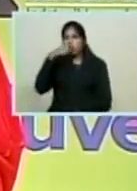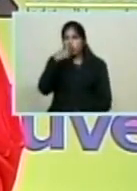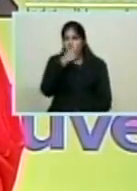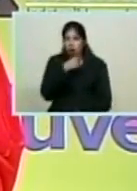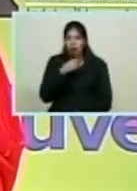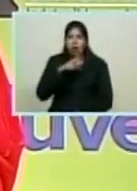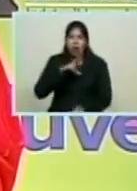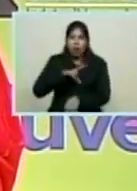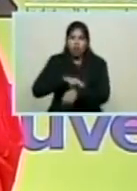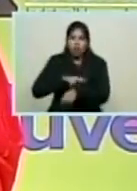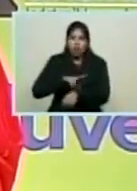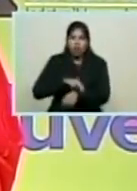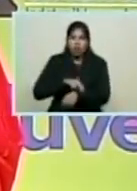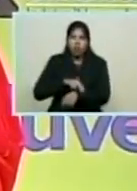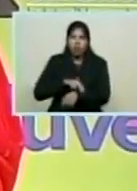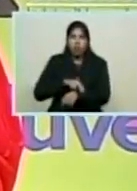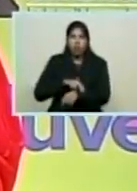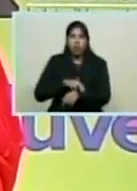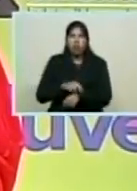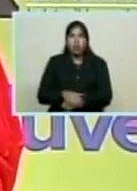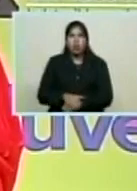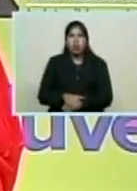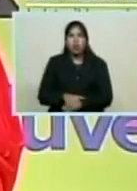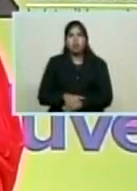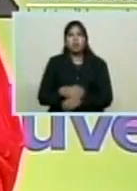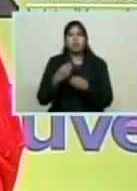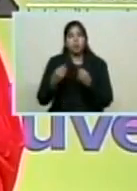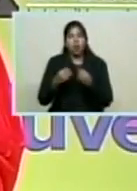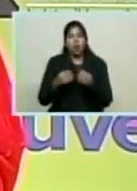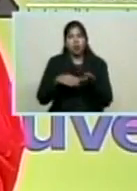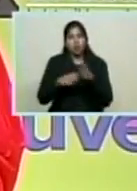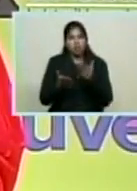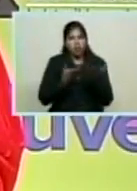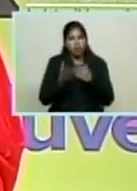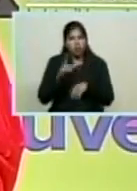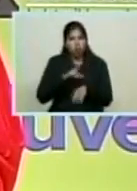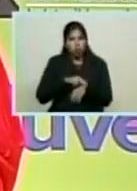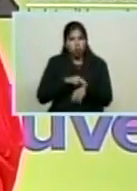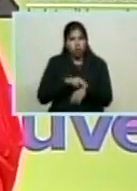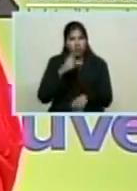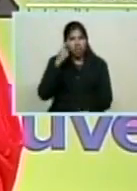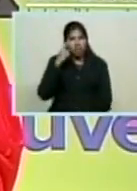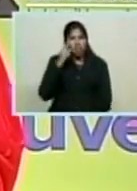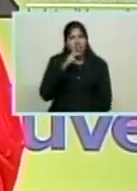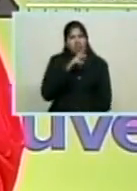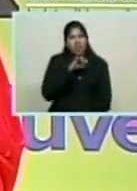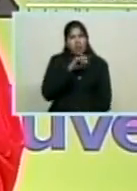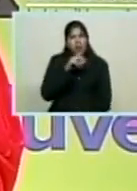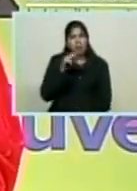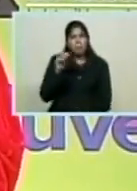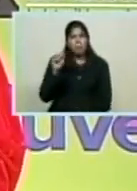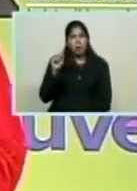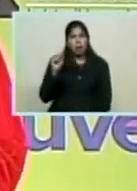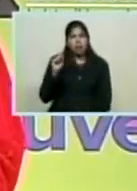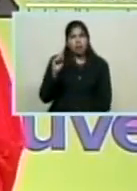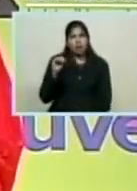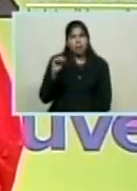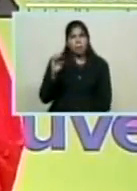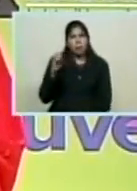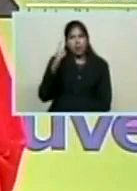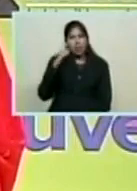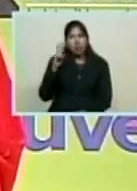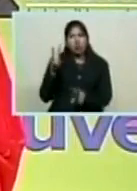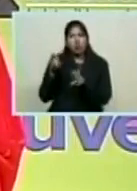médico-odontológicas del Instituto de Previsión y Asistencia Social, el IPASME, compra de equipos